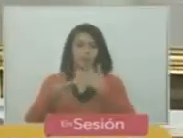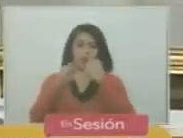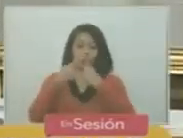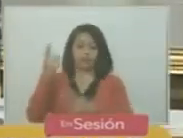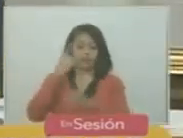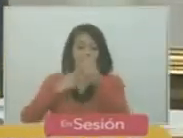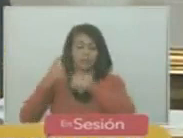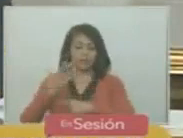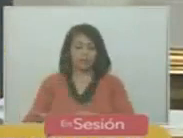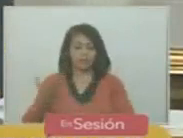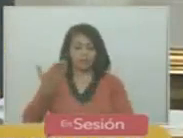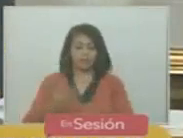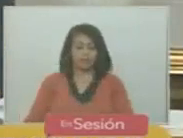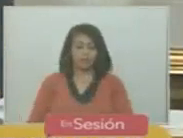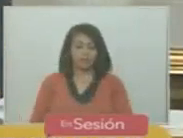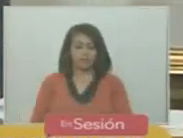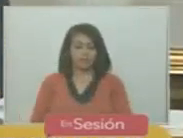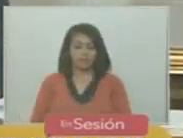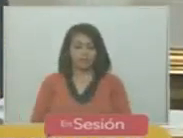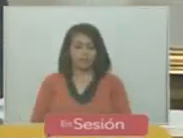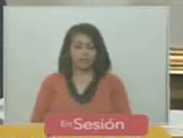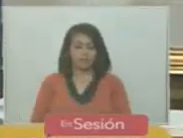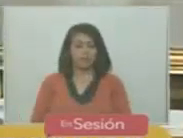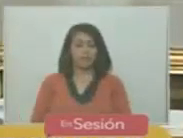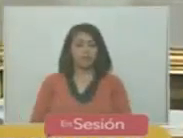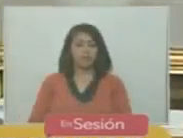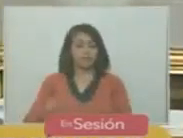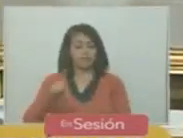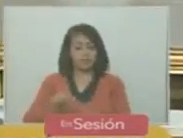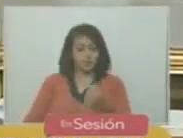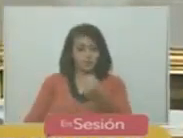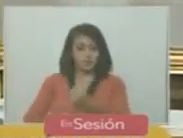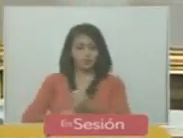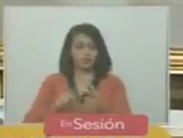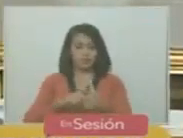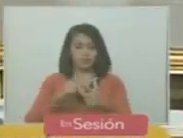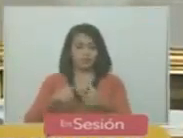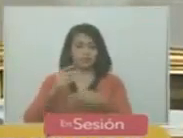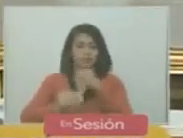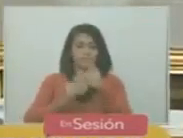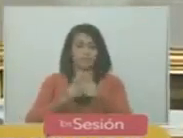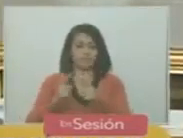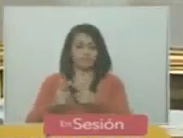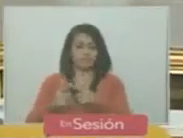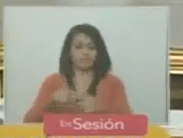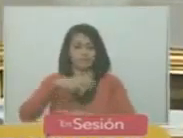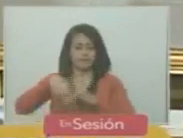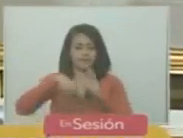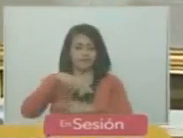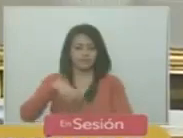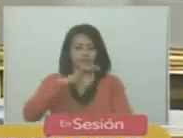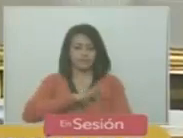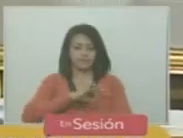enseñanza fundamental es el aporte de Hugo Chávez a la construcción del